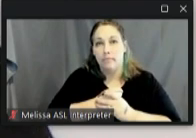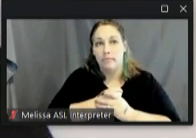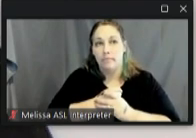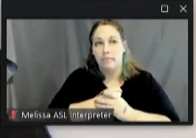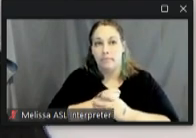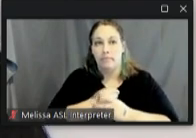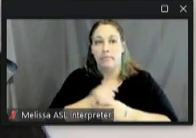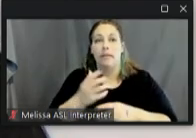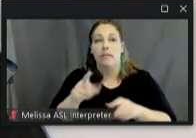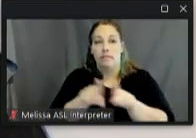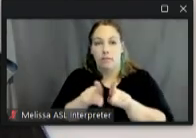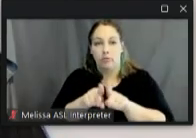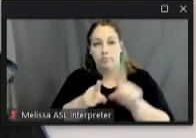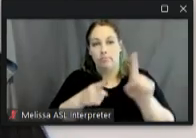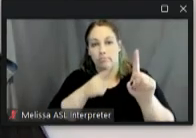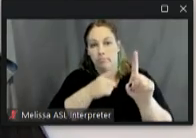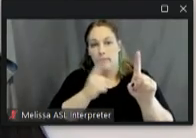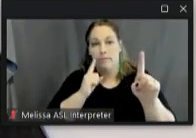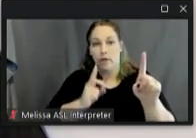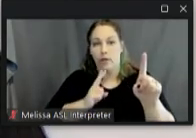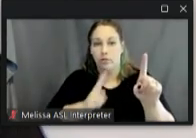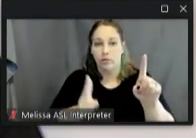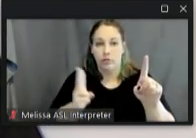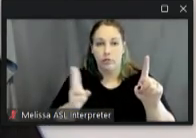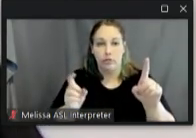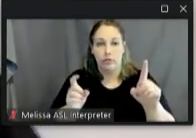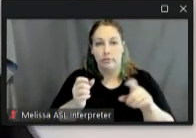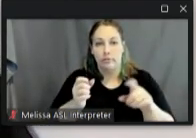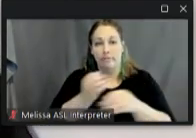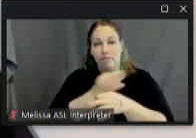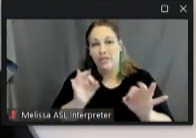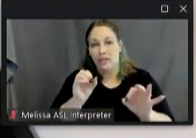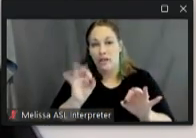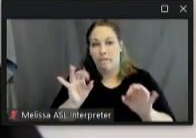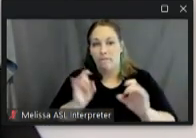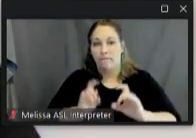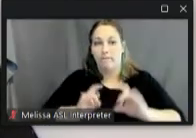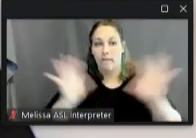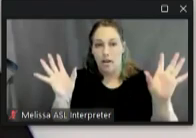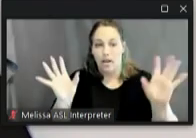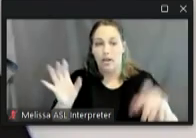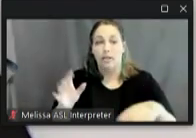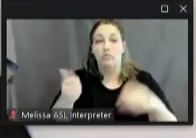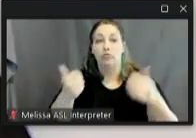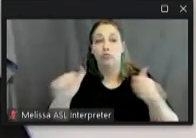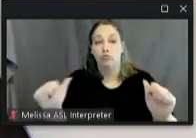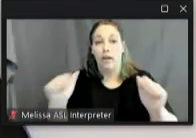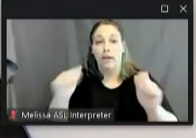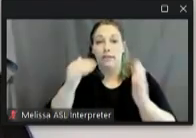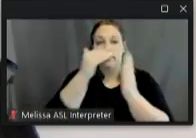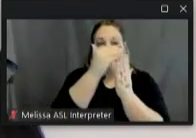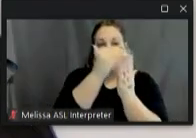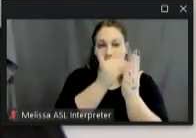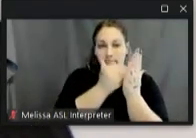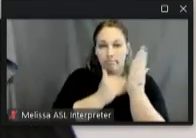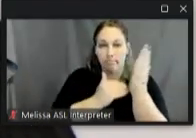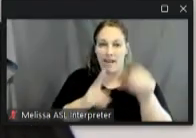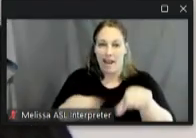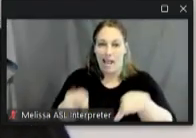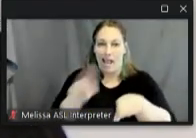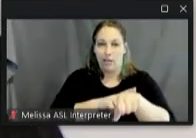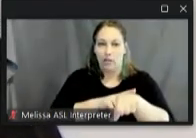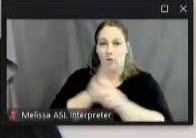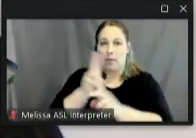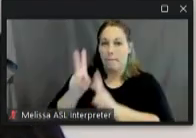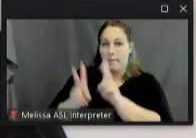está trabajando en la creación de un Registro Nacional de Personas con Discapacidad, una instancia dependiente de la Dirección General de